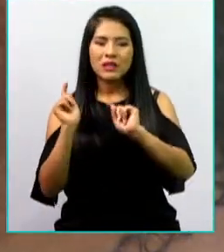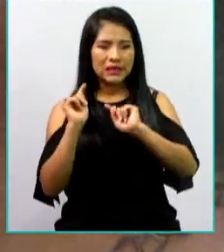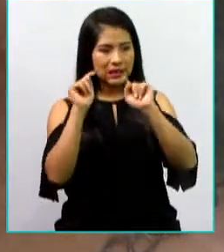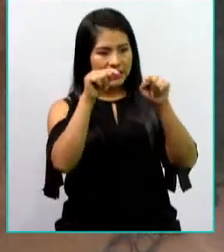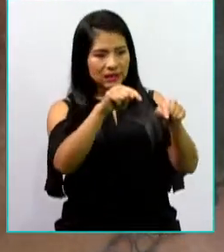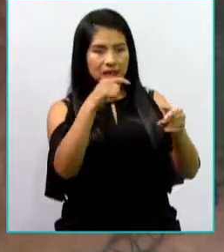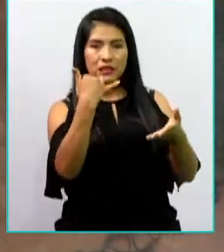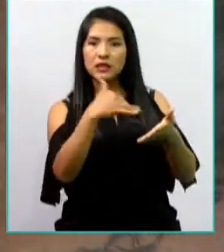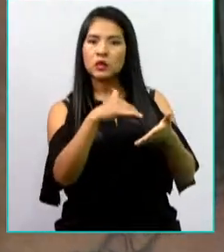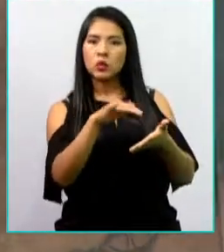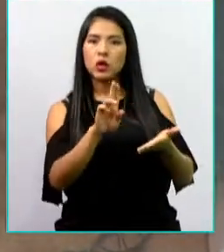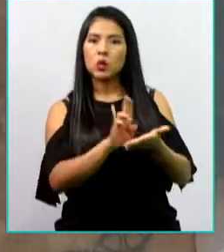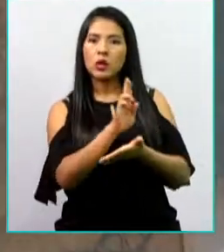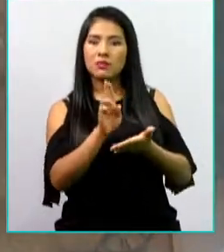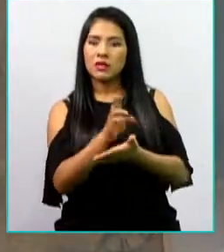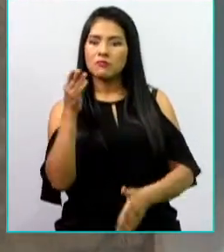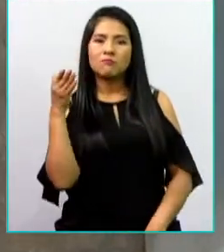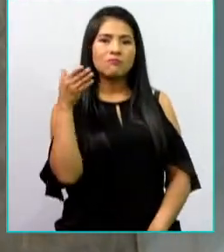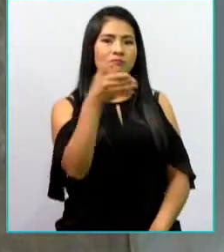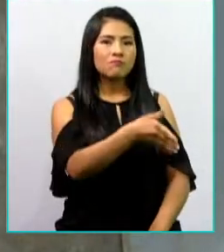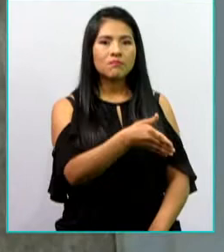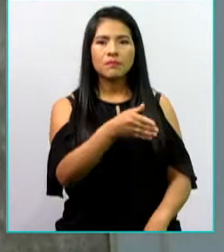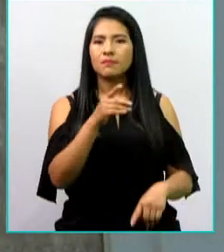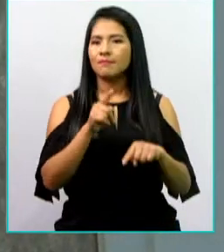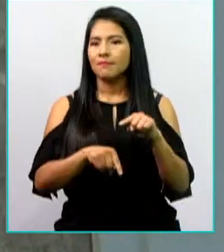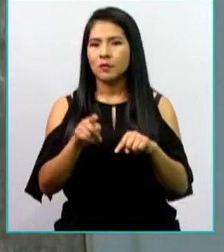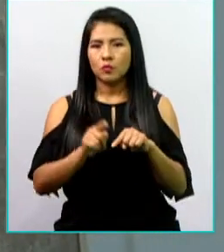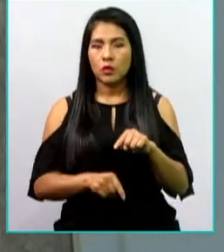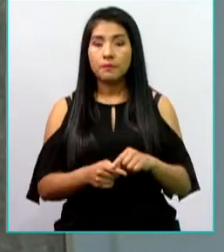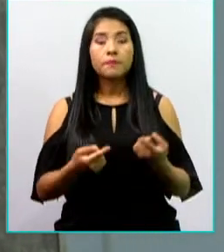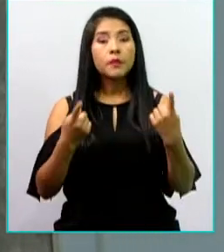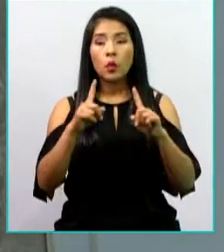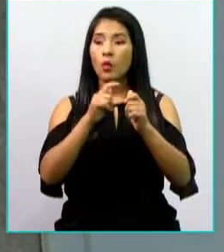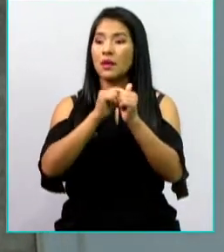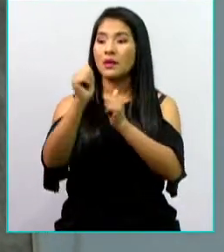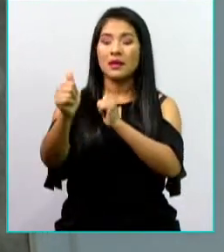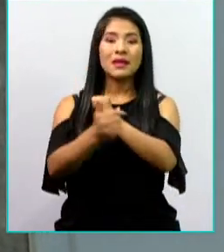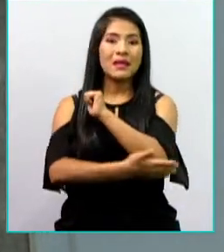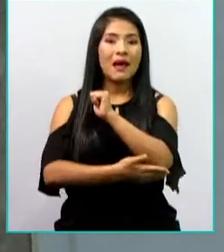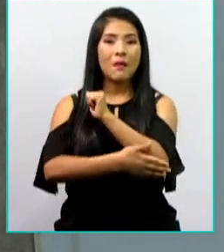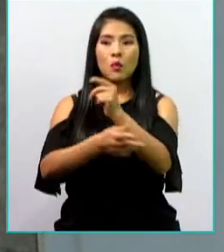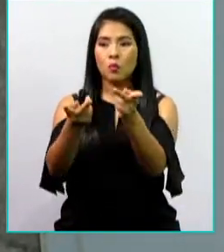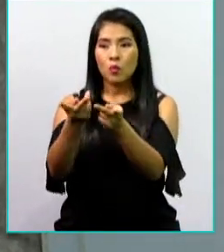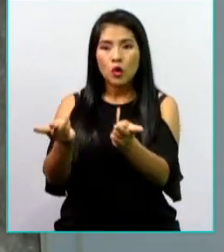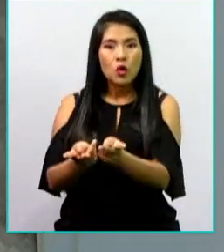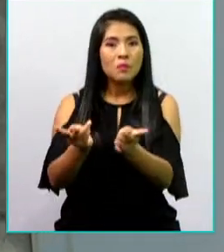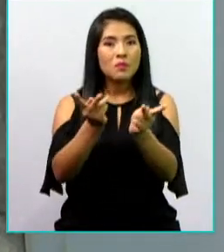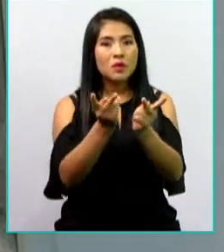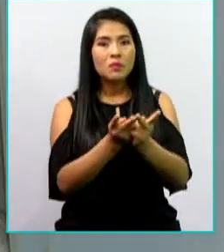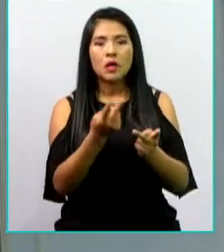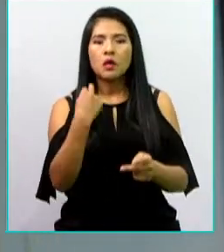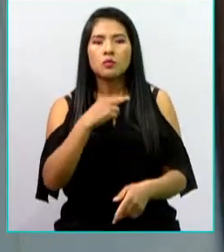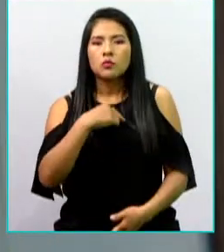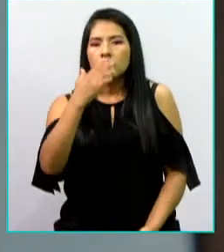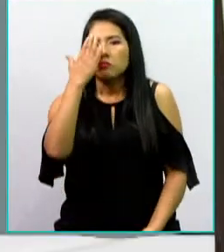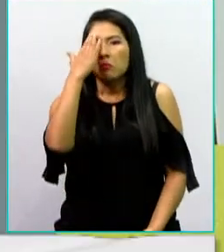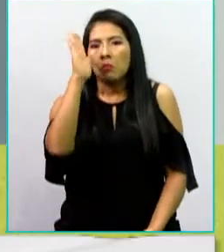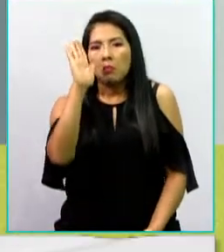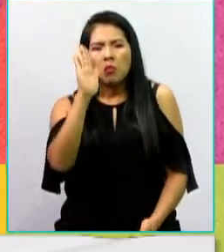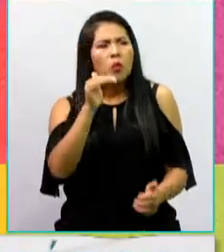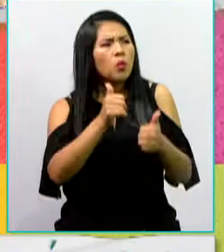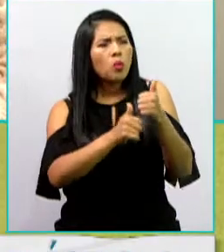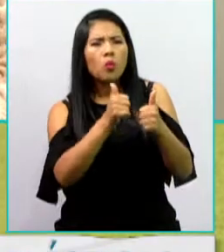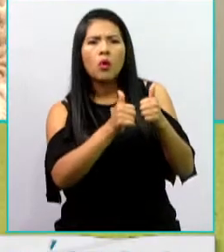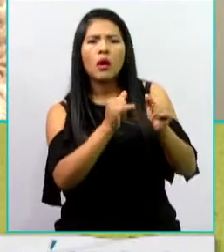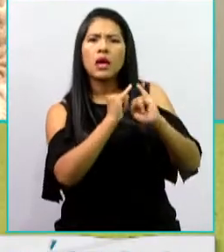así. No conocía tampoco. Cuando estamos en provincias no conocemos las instituciones o dónde